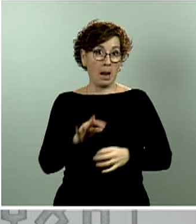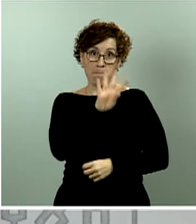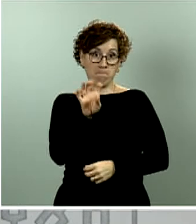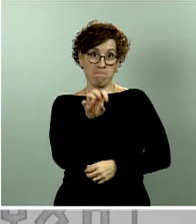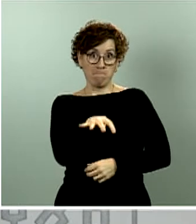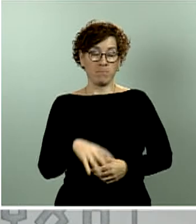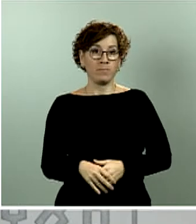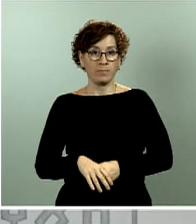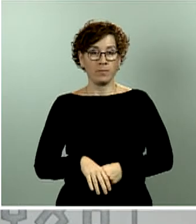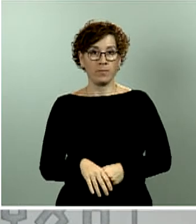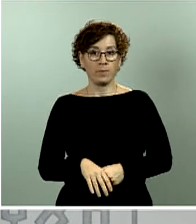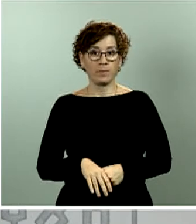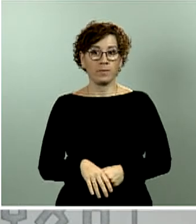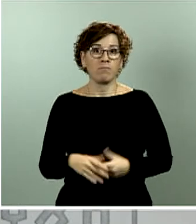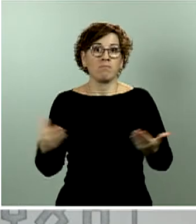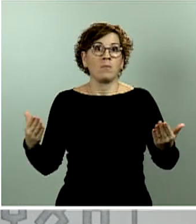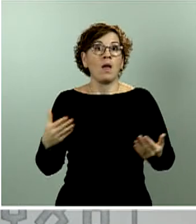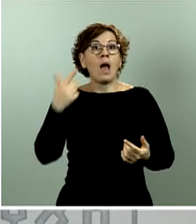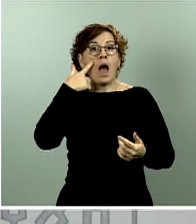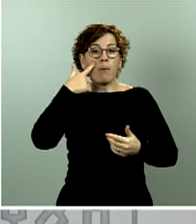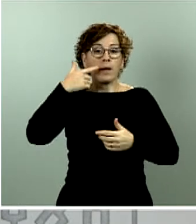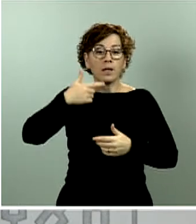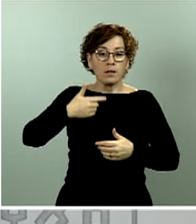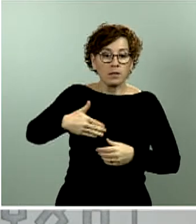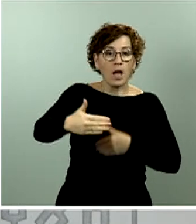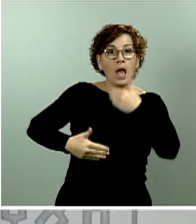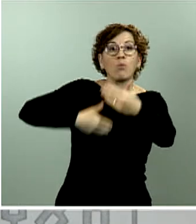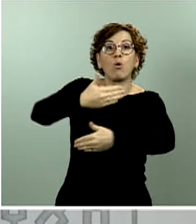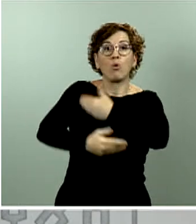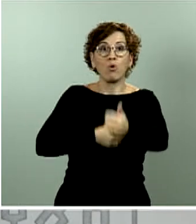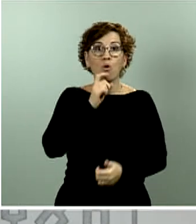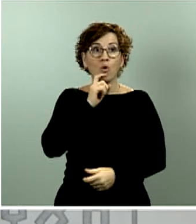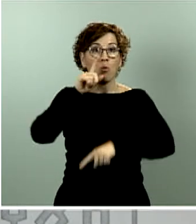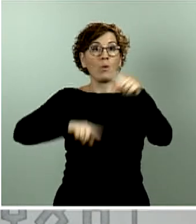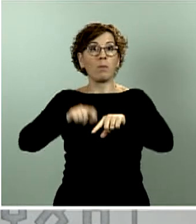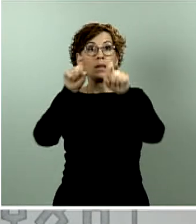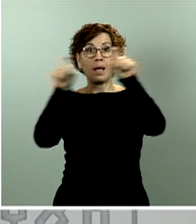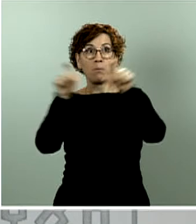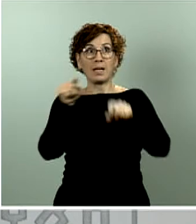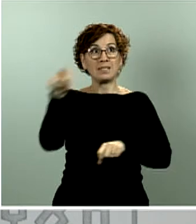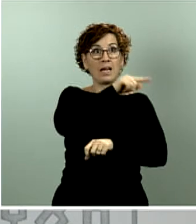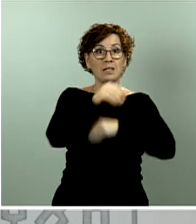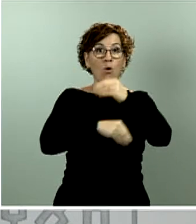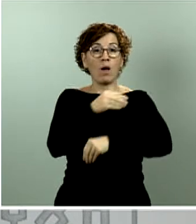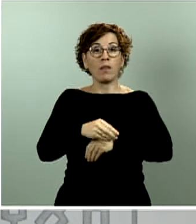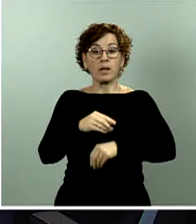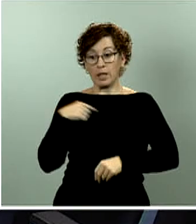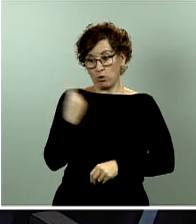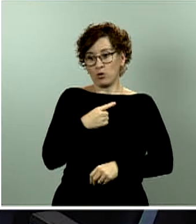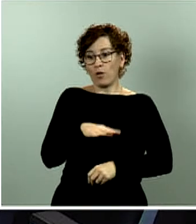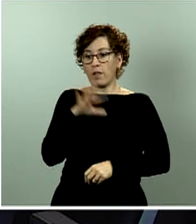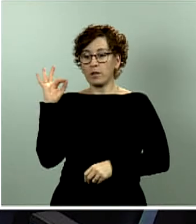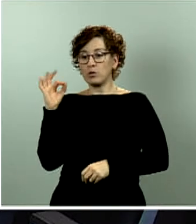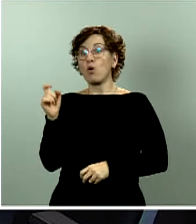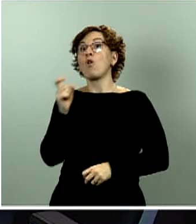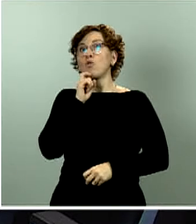pueden hacer o no algunas empresas y decidir qué es lo que hacemos con esos resultados, porque no va a ser fácil su interpretación. Concluimos con una pregunta